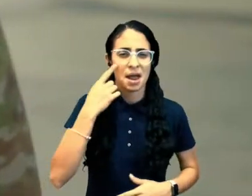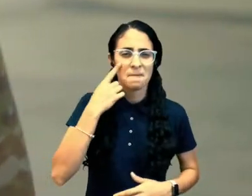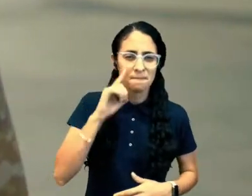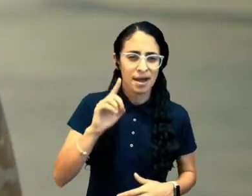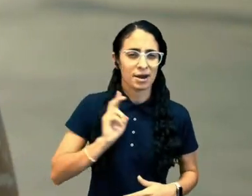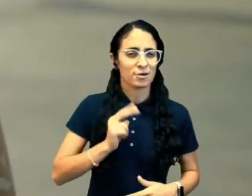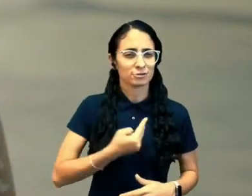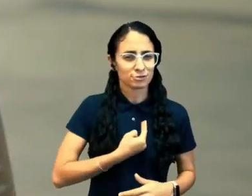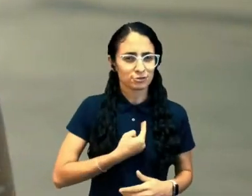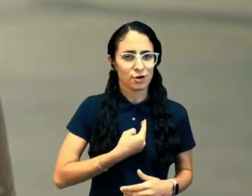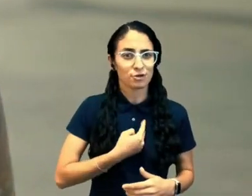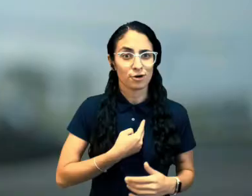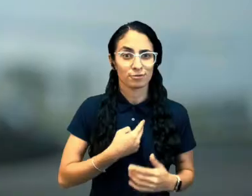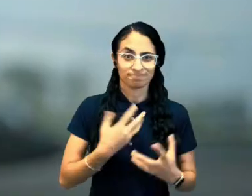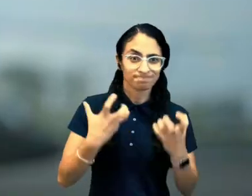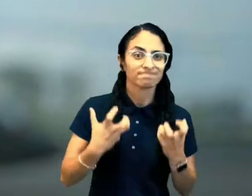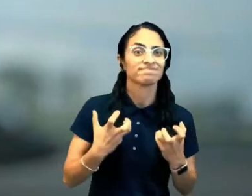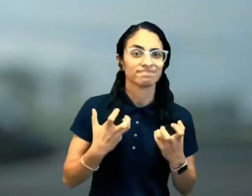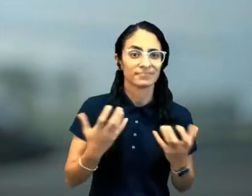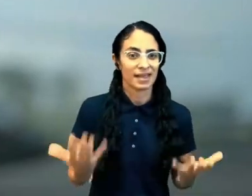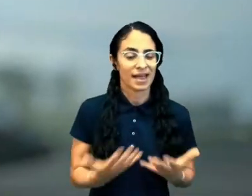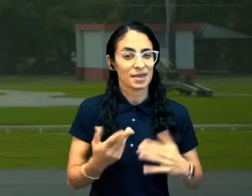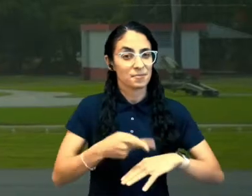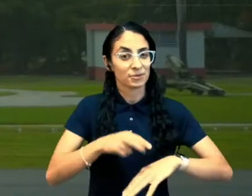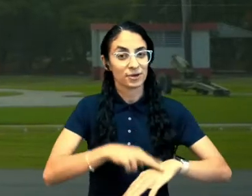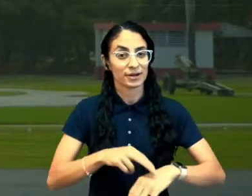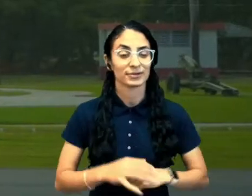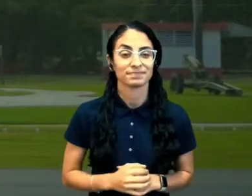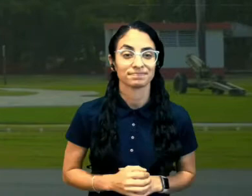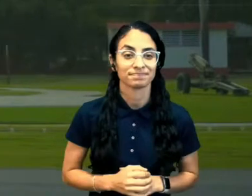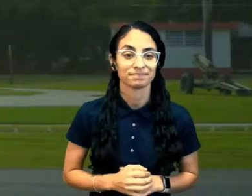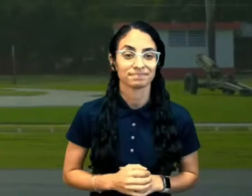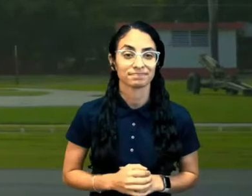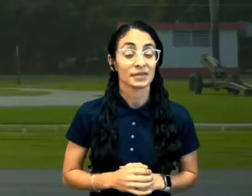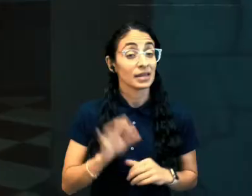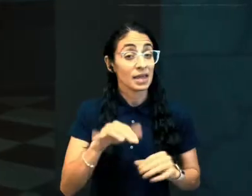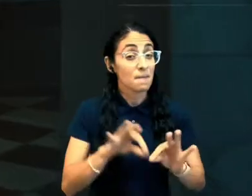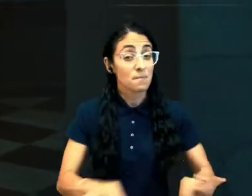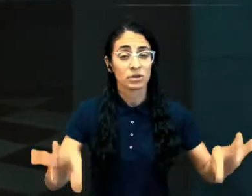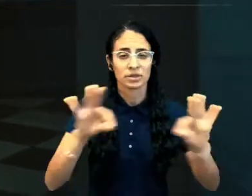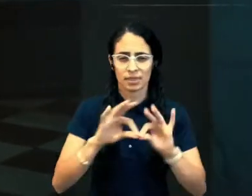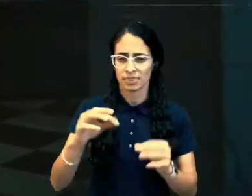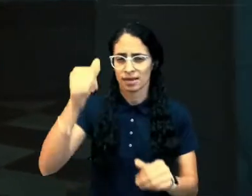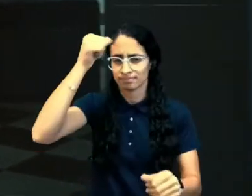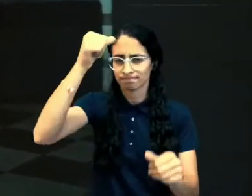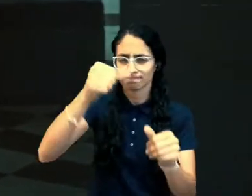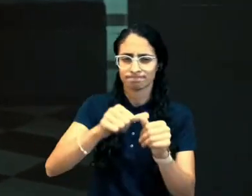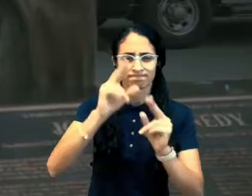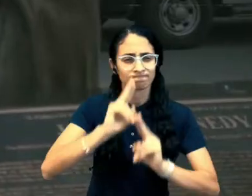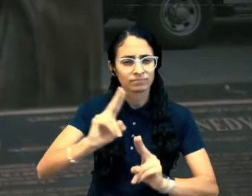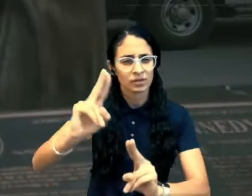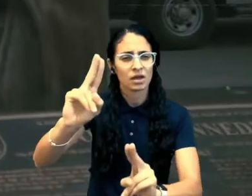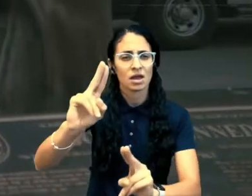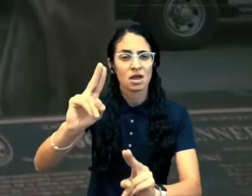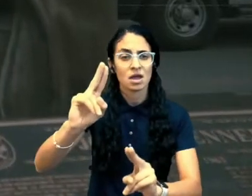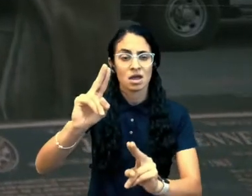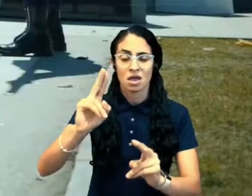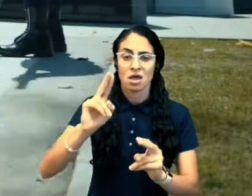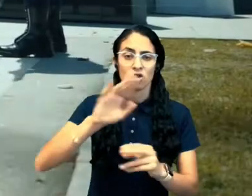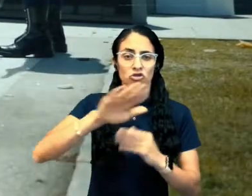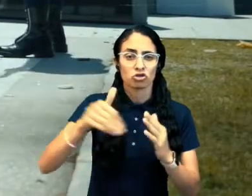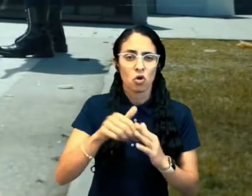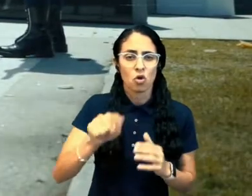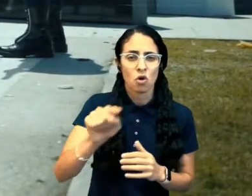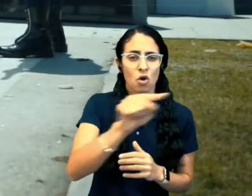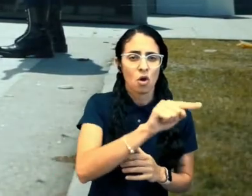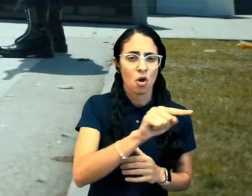democracia que nosotros damos por sentado aquí en Puerto Rico. Y es importante recordar y honrar los sacrificios